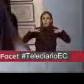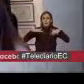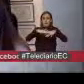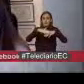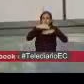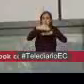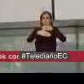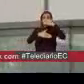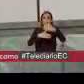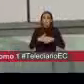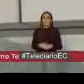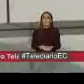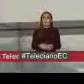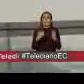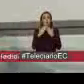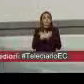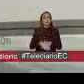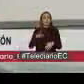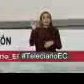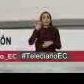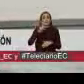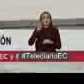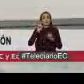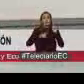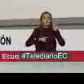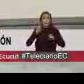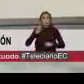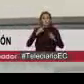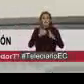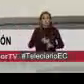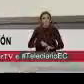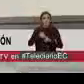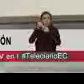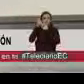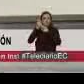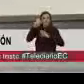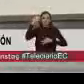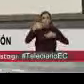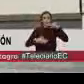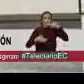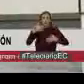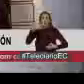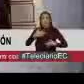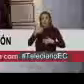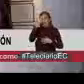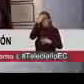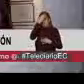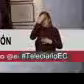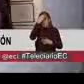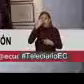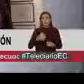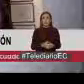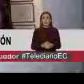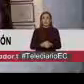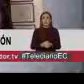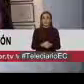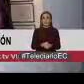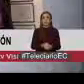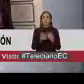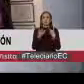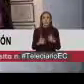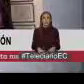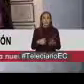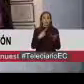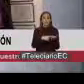pública mañosa. De ahí que es necesario invertir mayores recursos en justicia y educación. Pero también con una